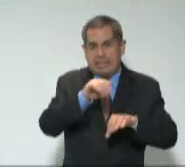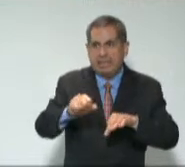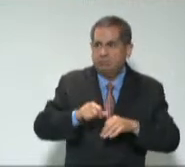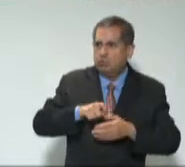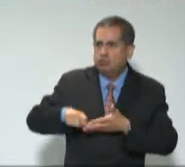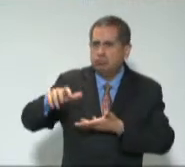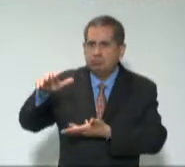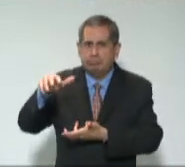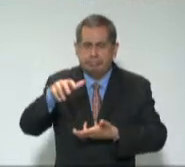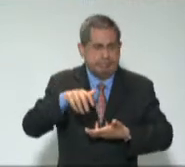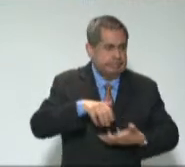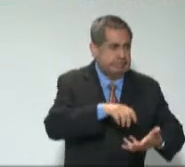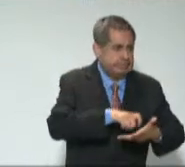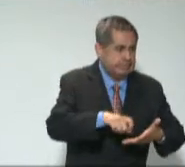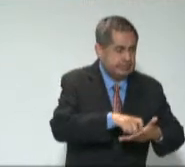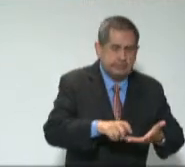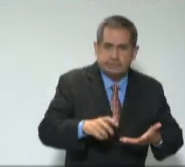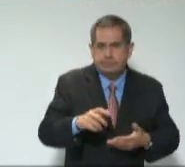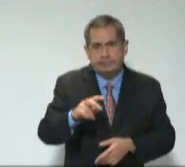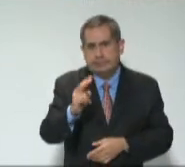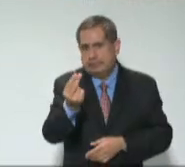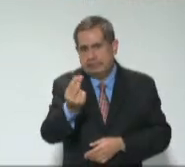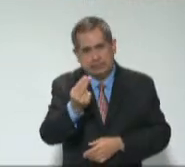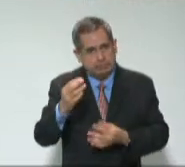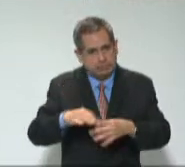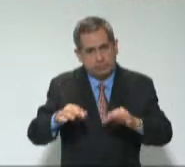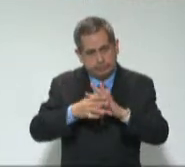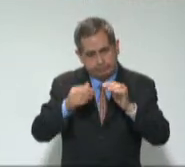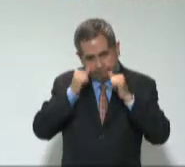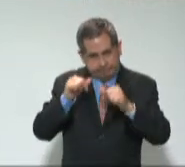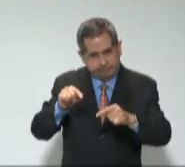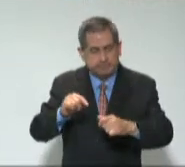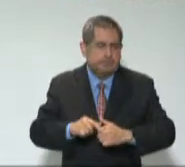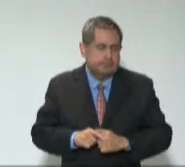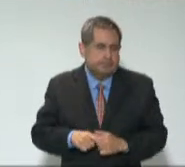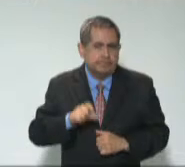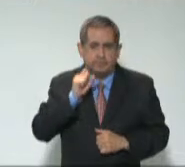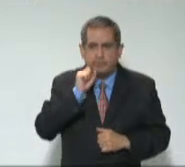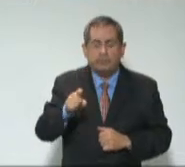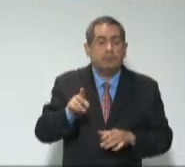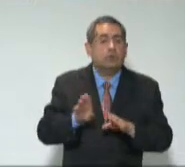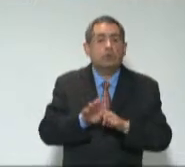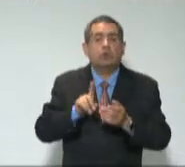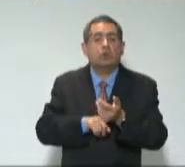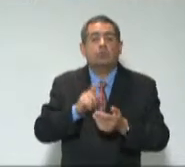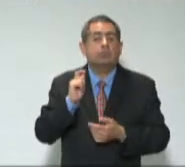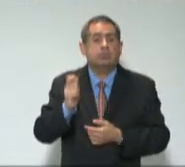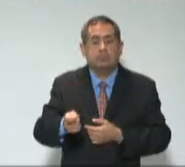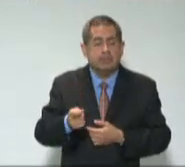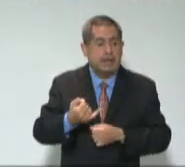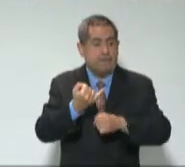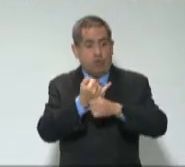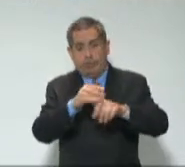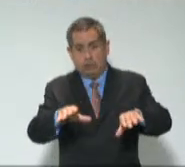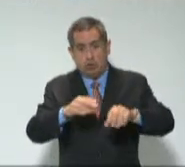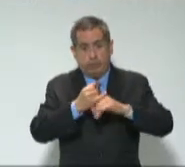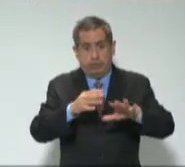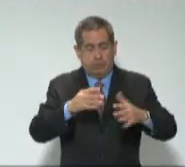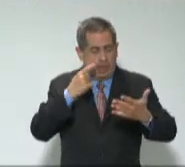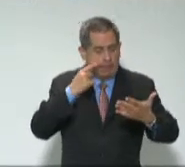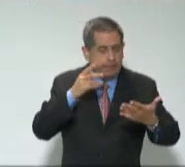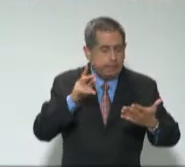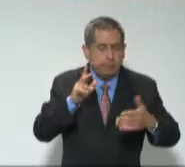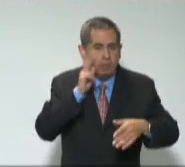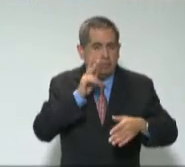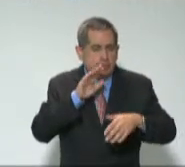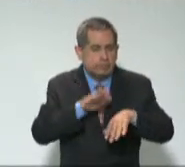creíamos que era inconcebible que esto ocurriera y lo mismo en el tema de verificación de de la información antes de la